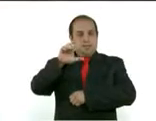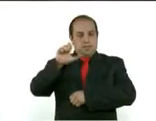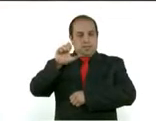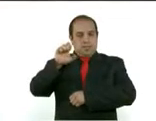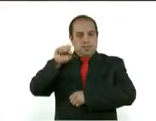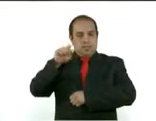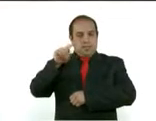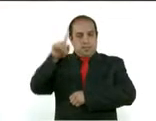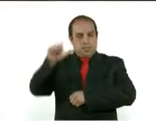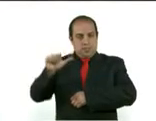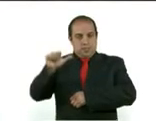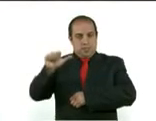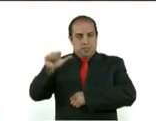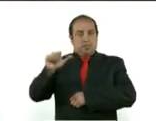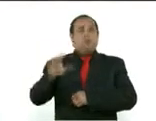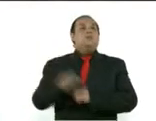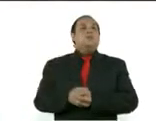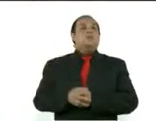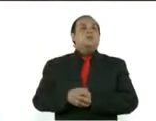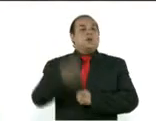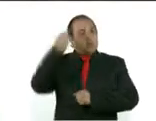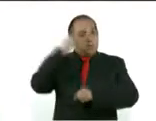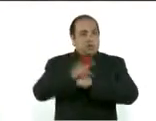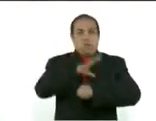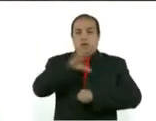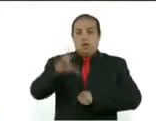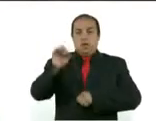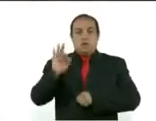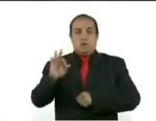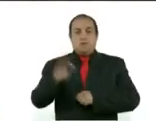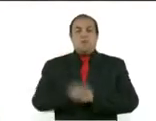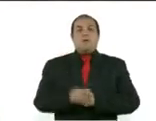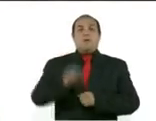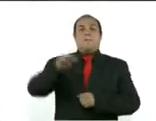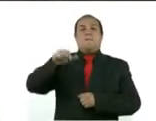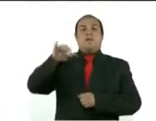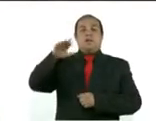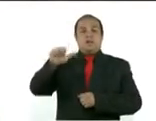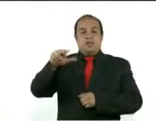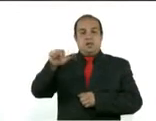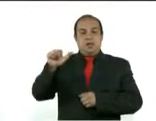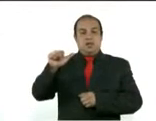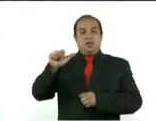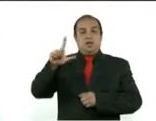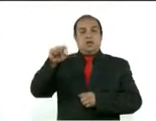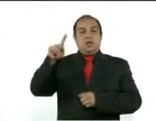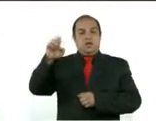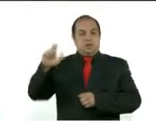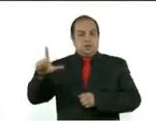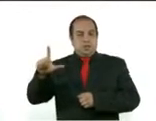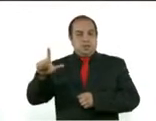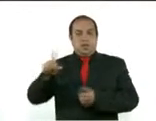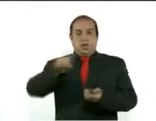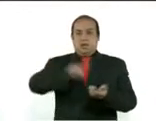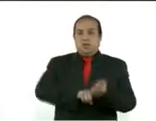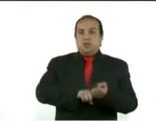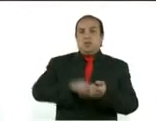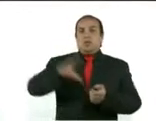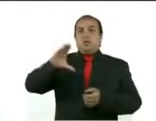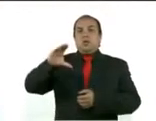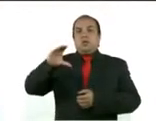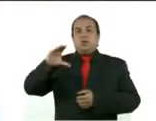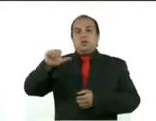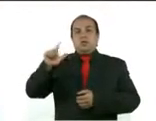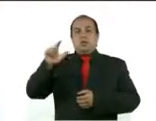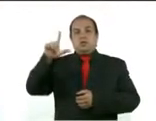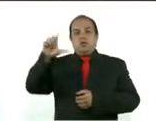general del DIF, y María Adriana Báez de Locatel con nosotros, y Carlos Ulloa,